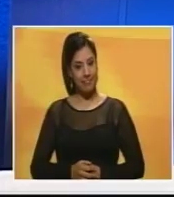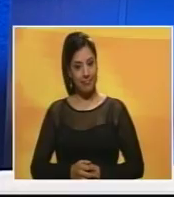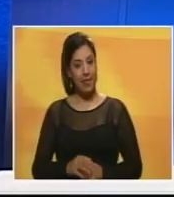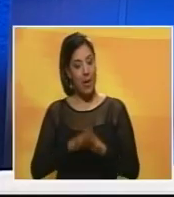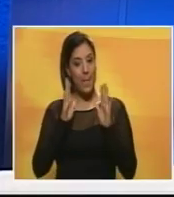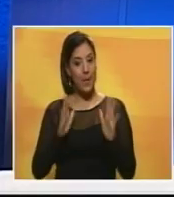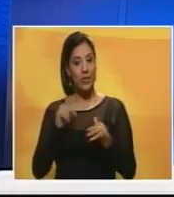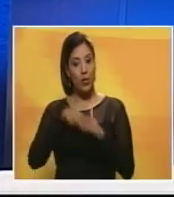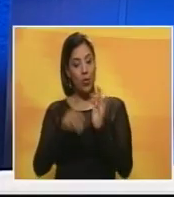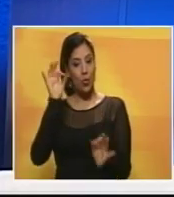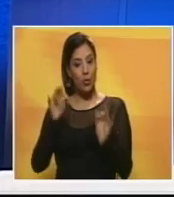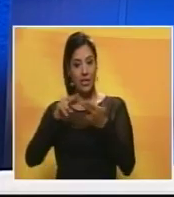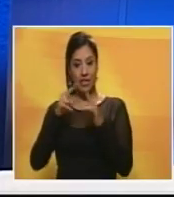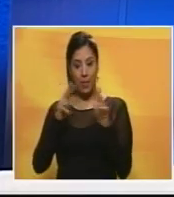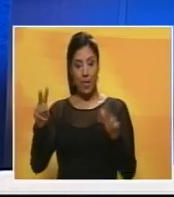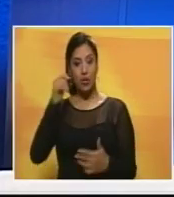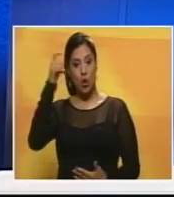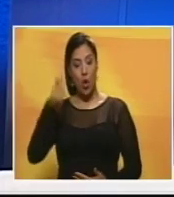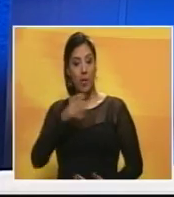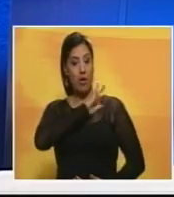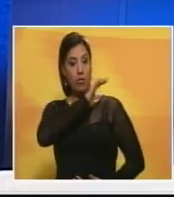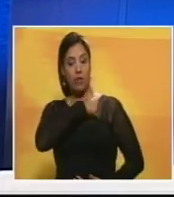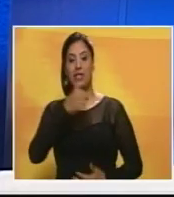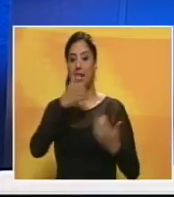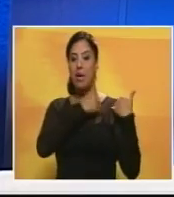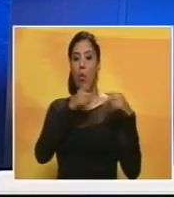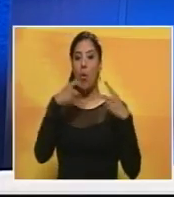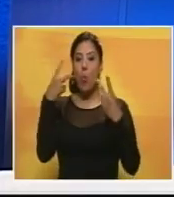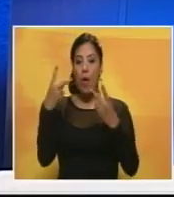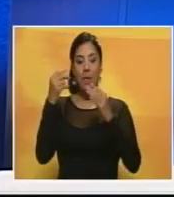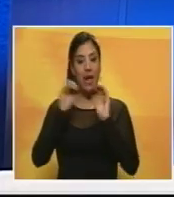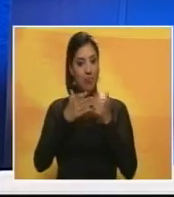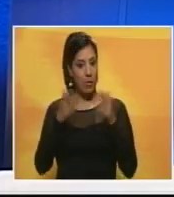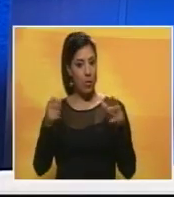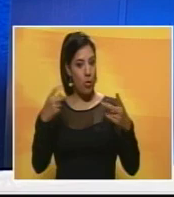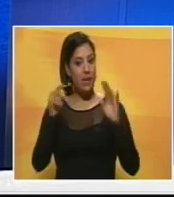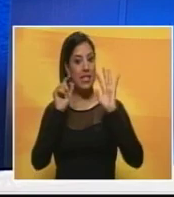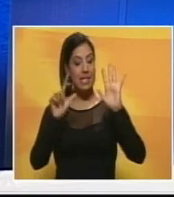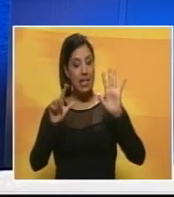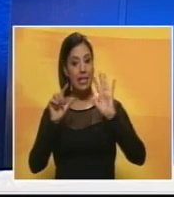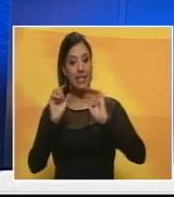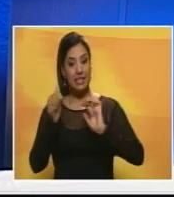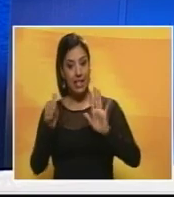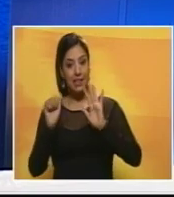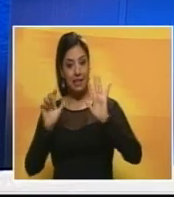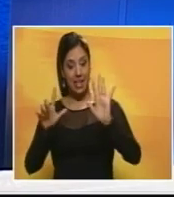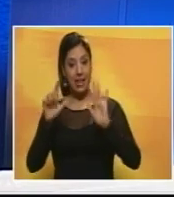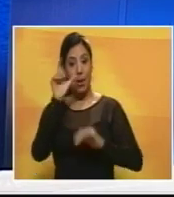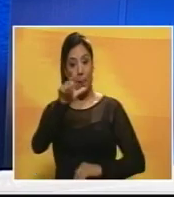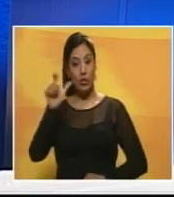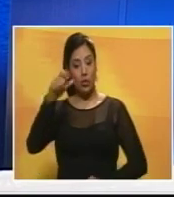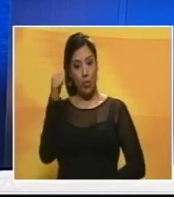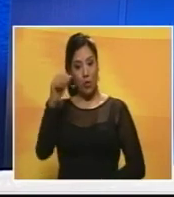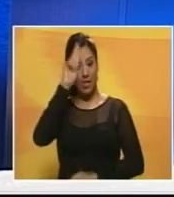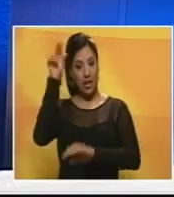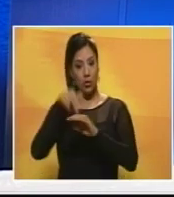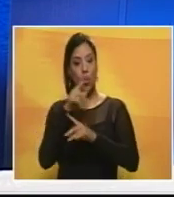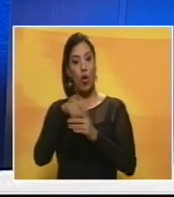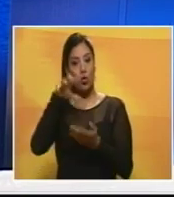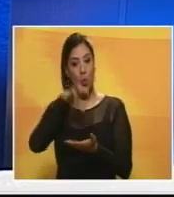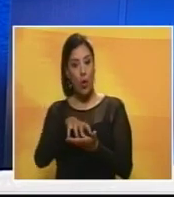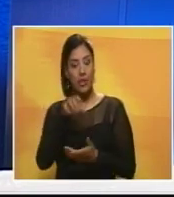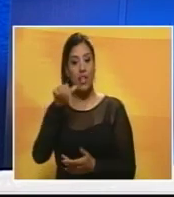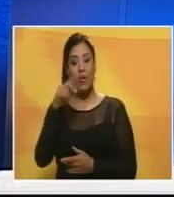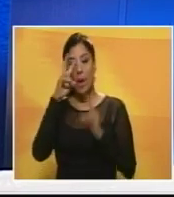El ministro de Interior, Justicia y Paz, Néstor Reverol, encabezó el acto de habilitación de 767 funcionarios de las policías nacionales y